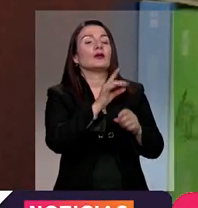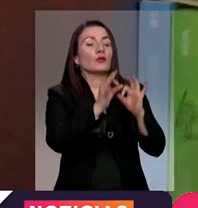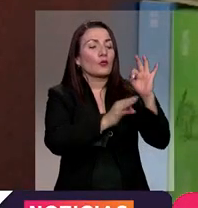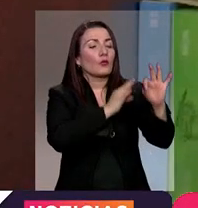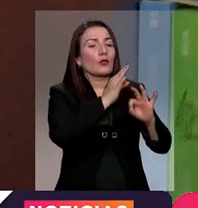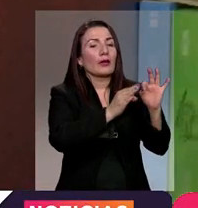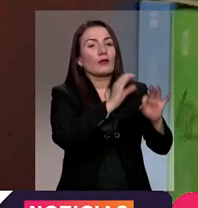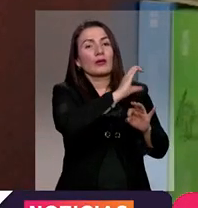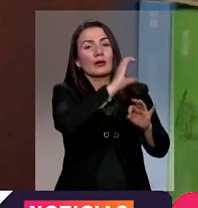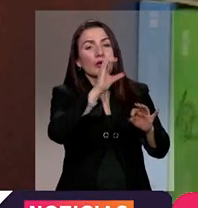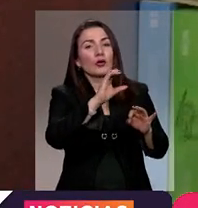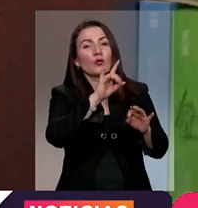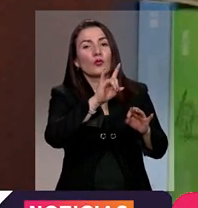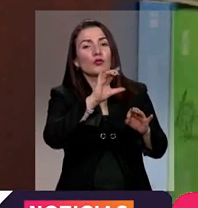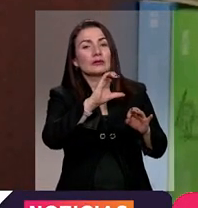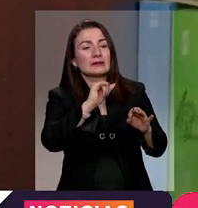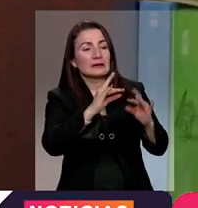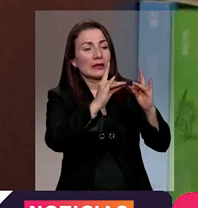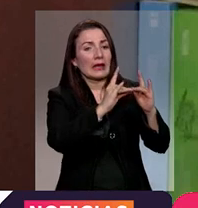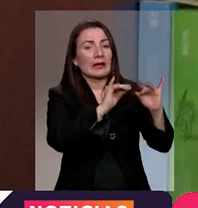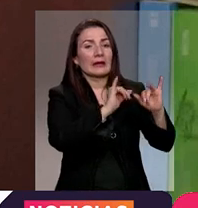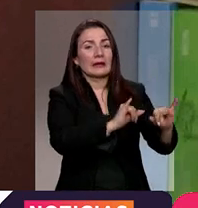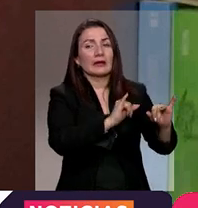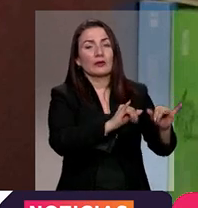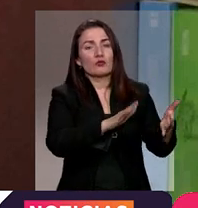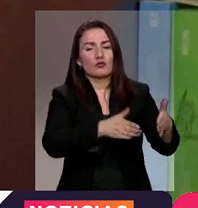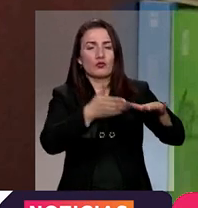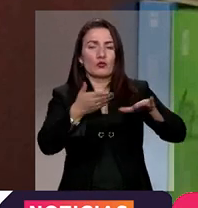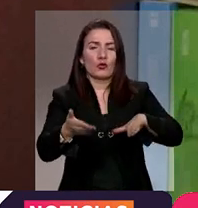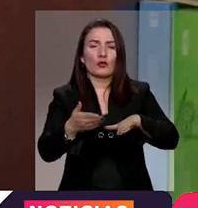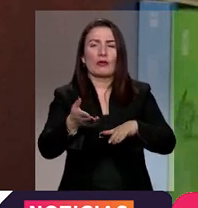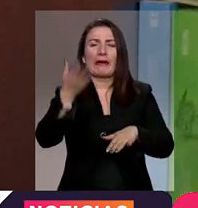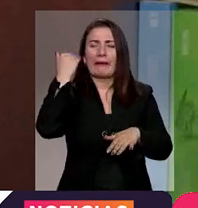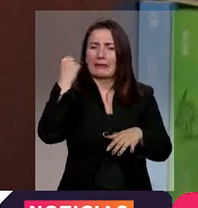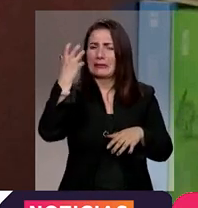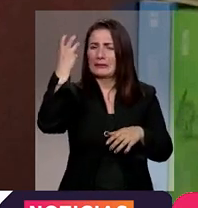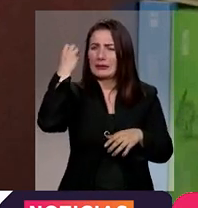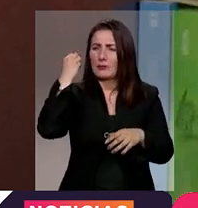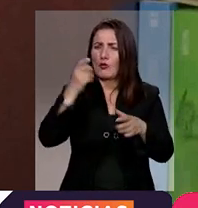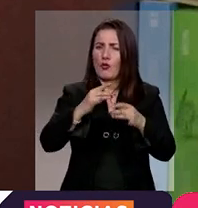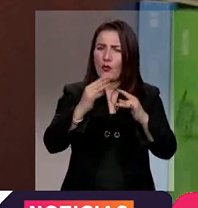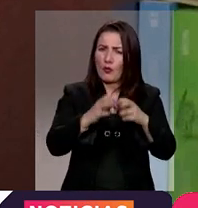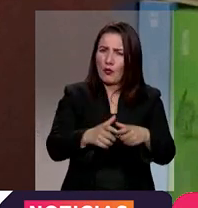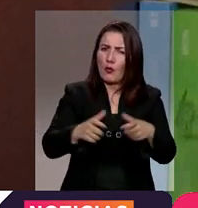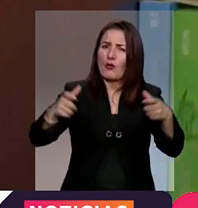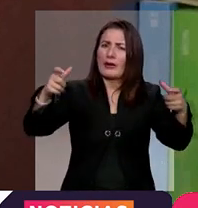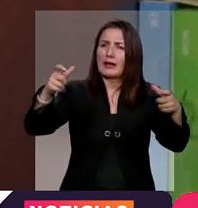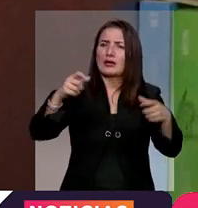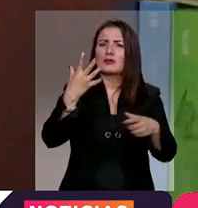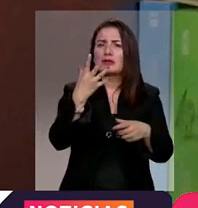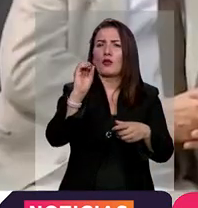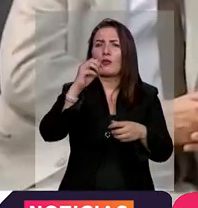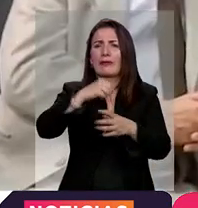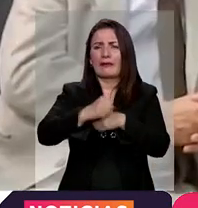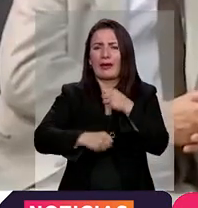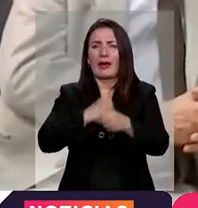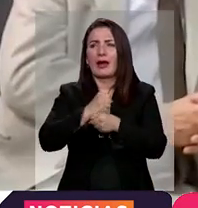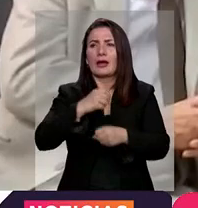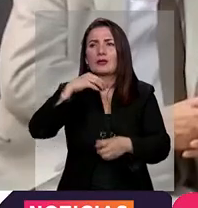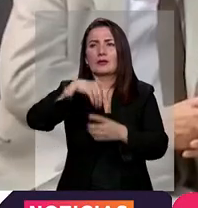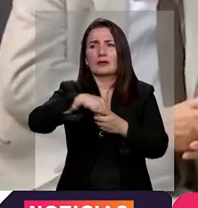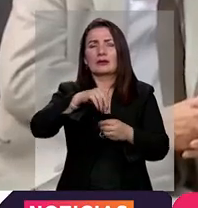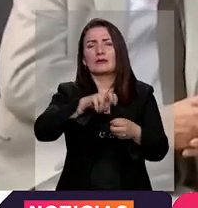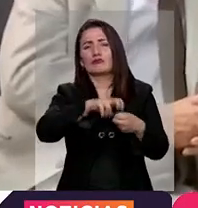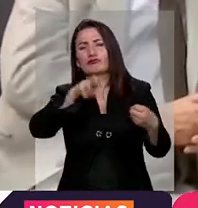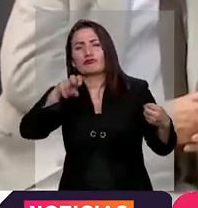del Caribe. El político conservador fue una de las figuras relevantes del Congreso, donde estuvo por cerca de 50 años y se